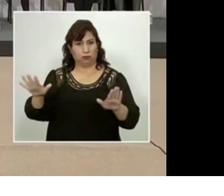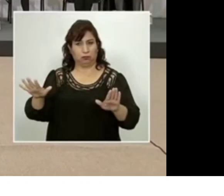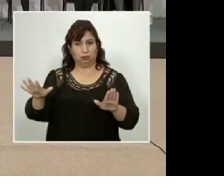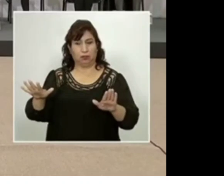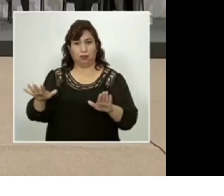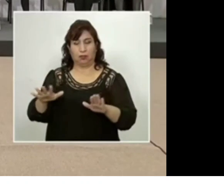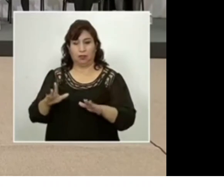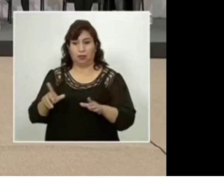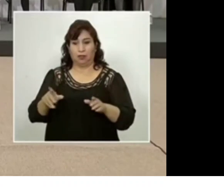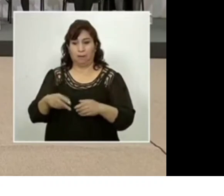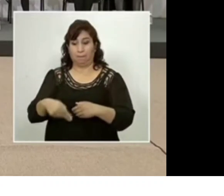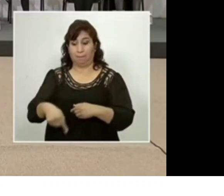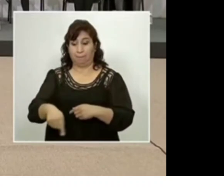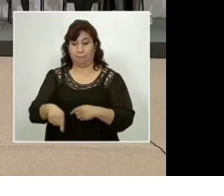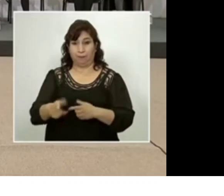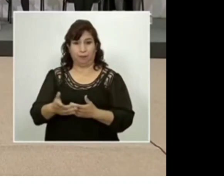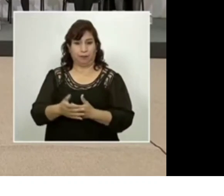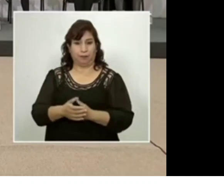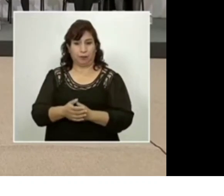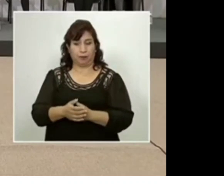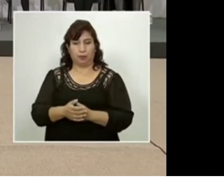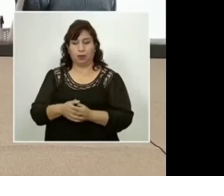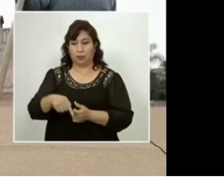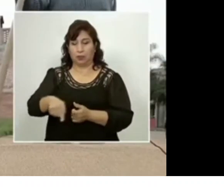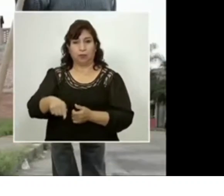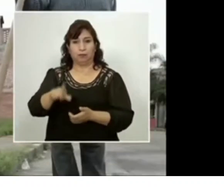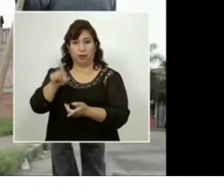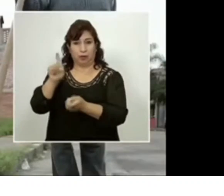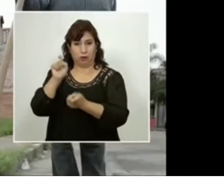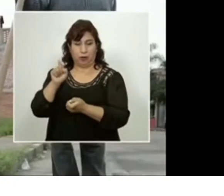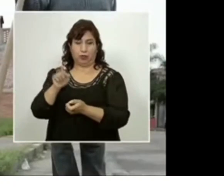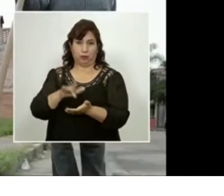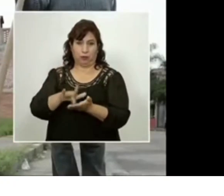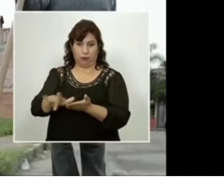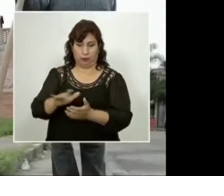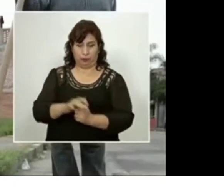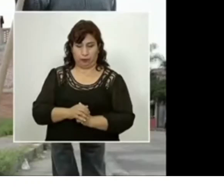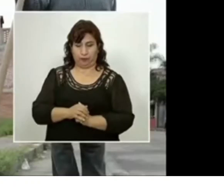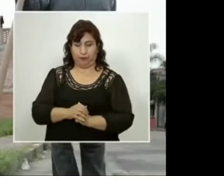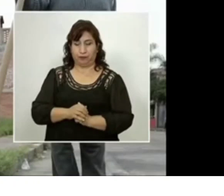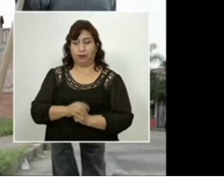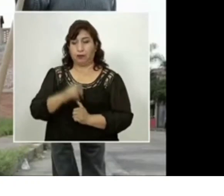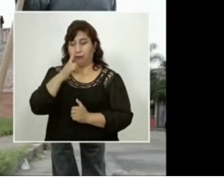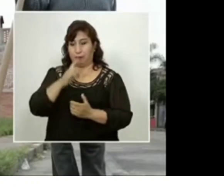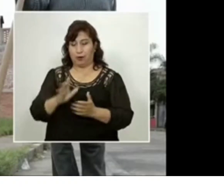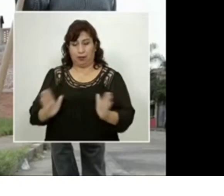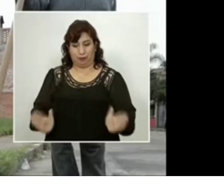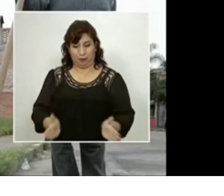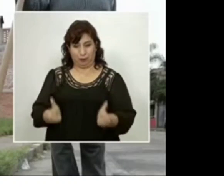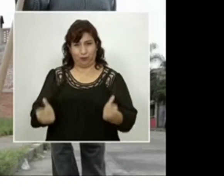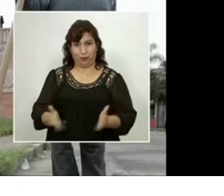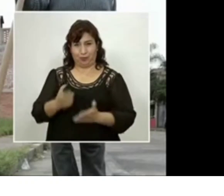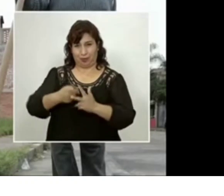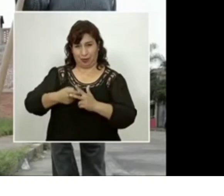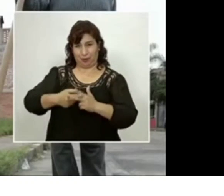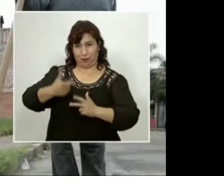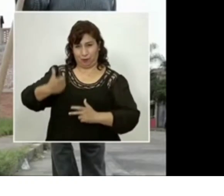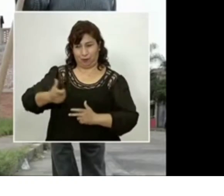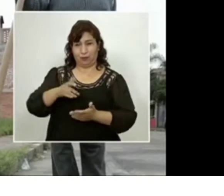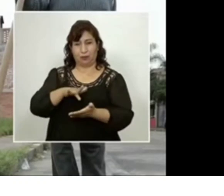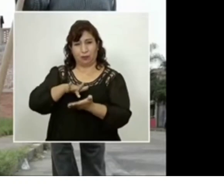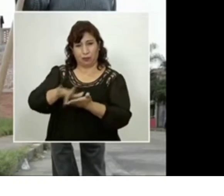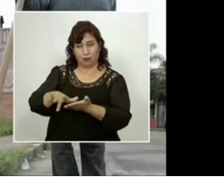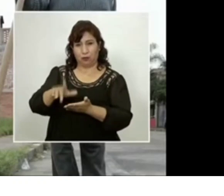el resto, en breve LOT cobrará su apoyo. Para impulsar la economía familiar, sobre todo en apoyos de